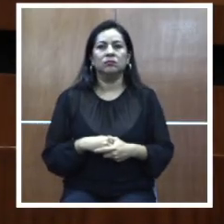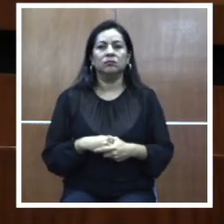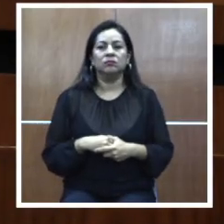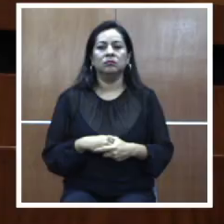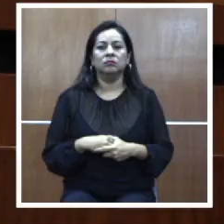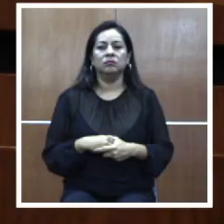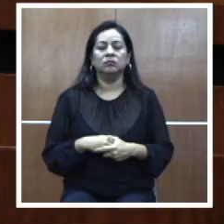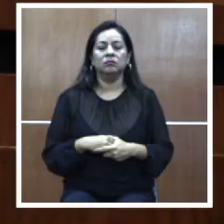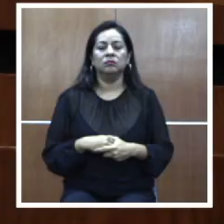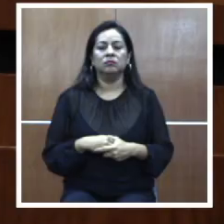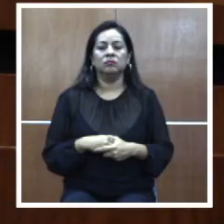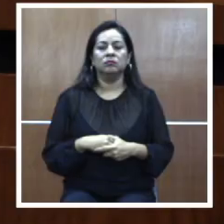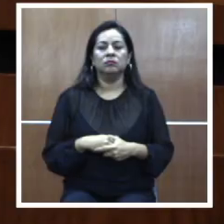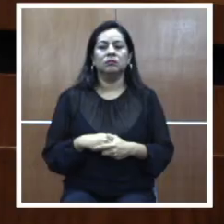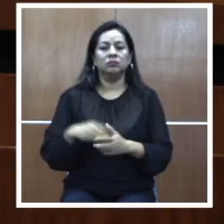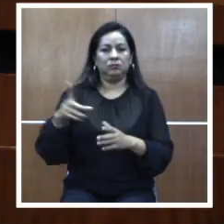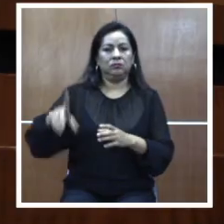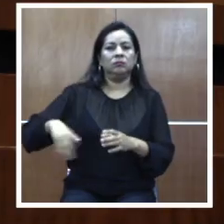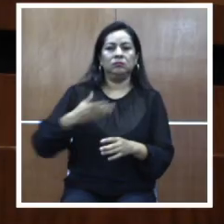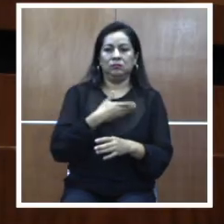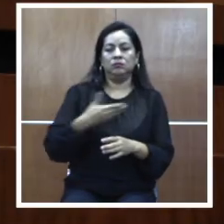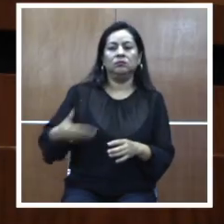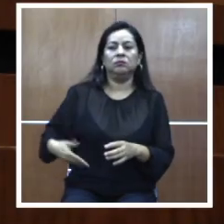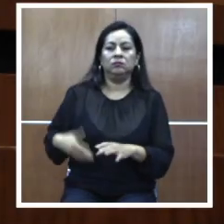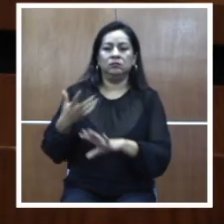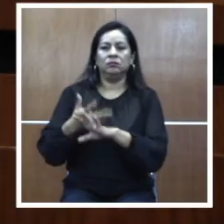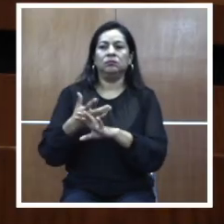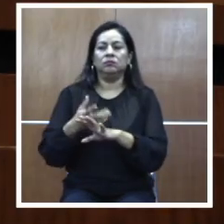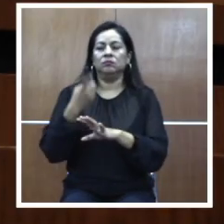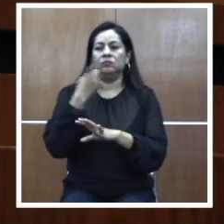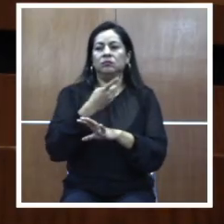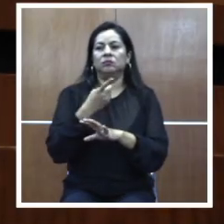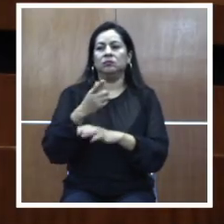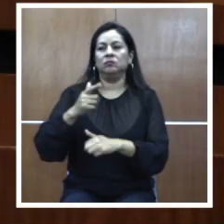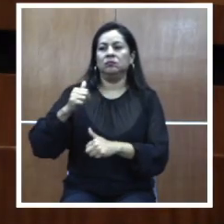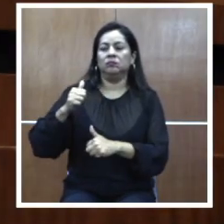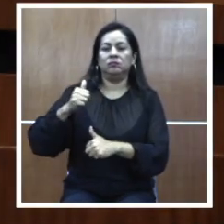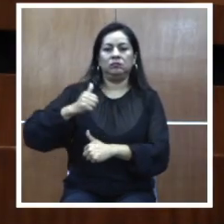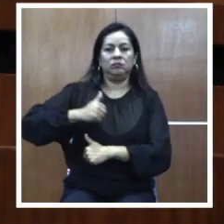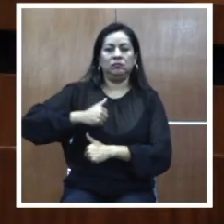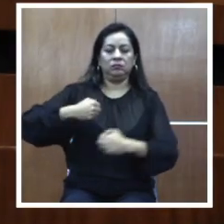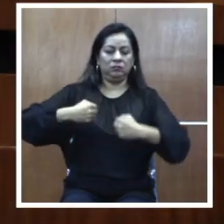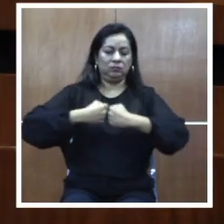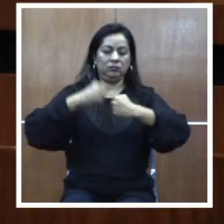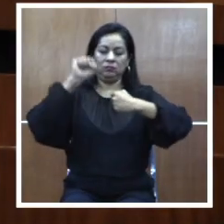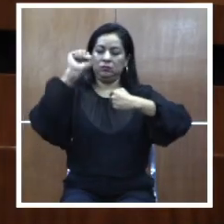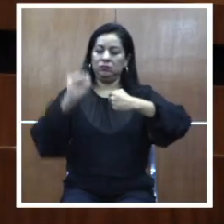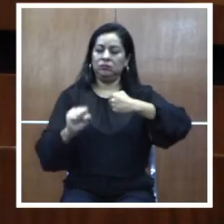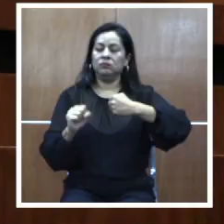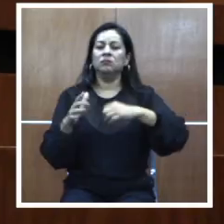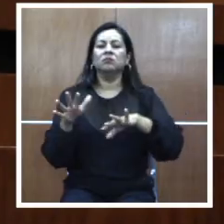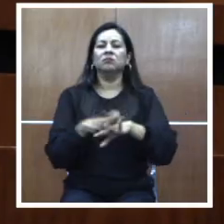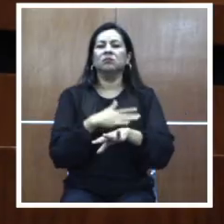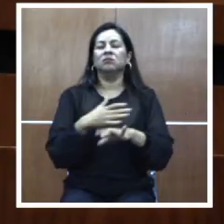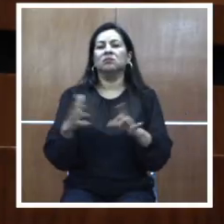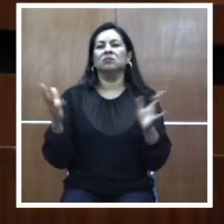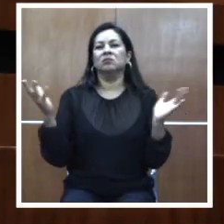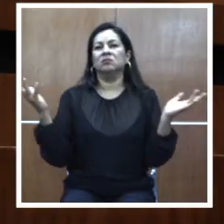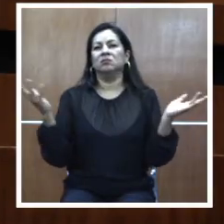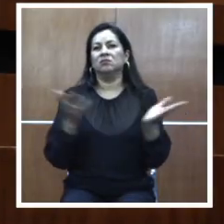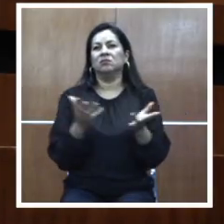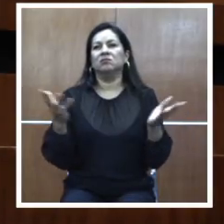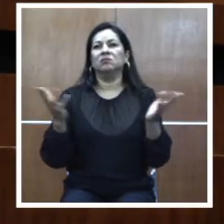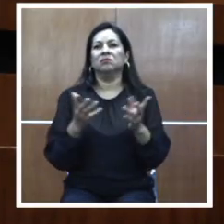Y Trump ha emprendido ahora una militarización de su frontera sur, además de recurrir a una campaña